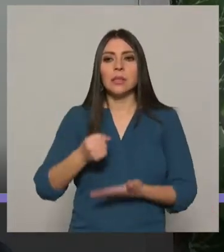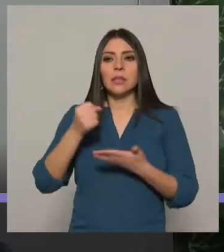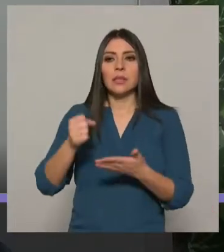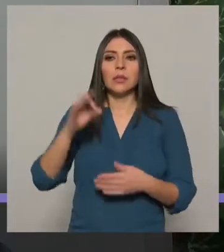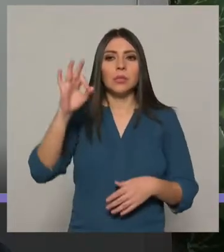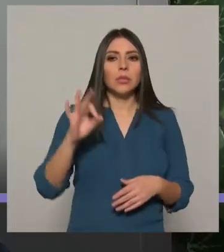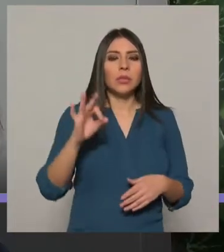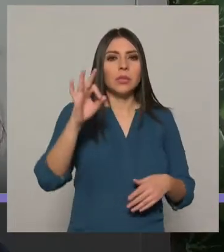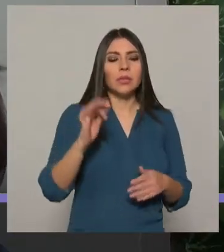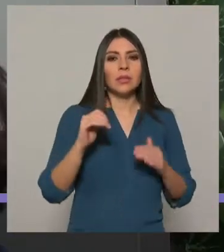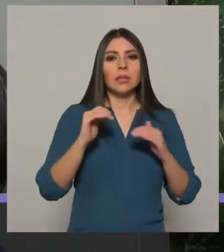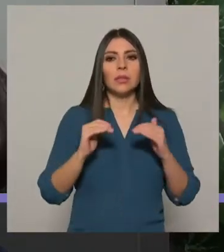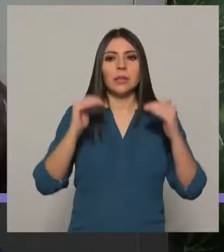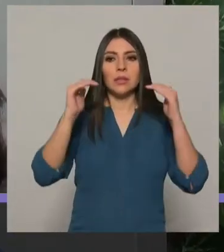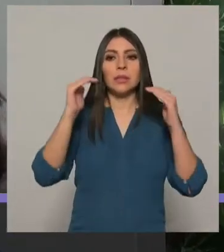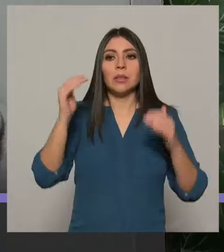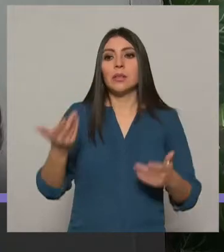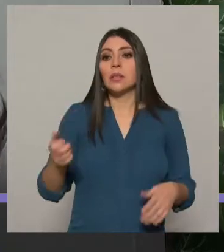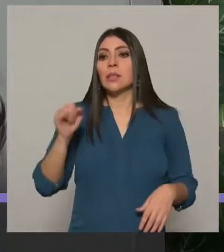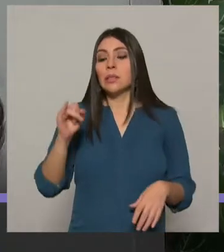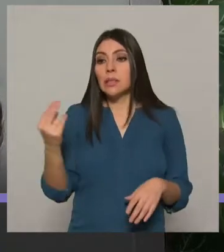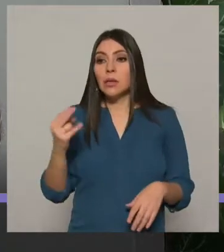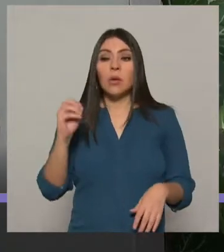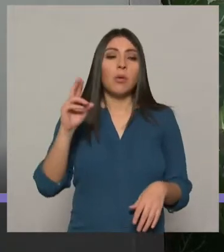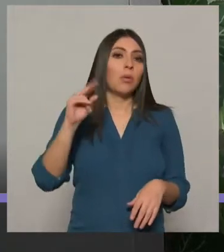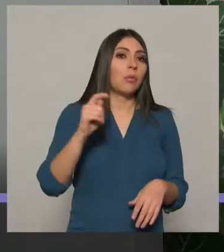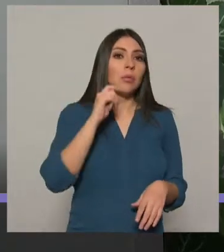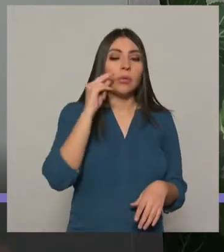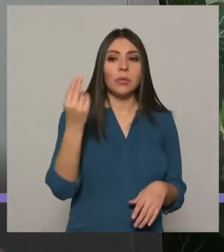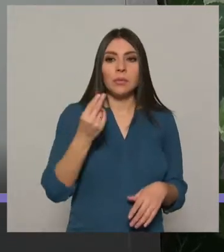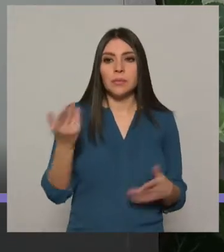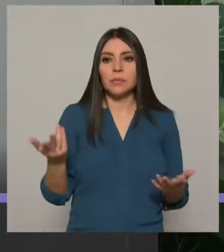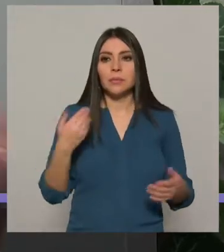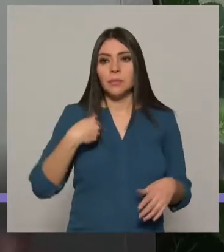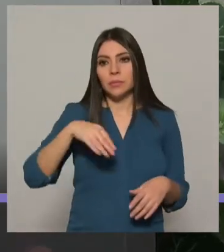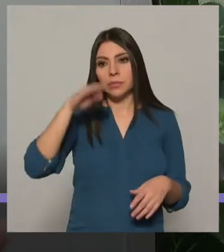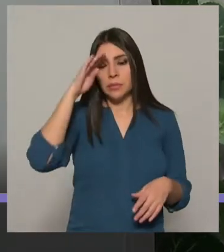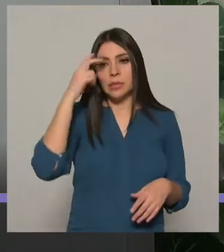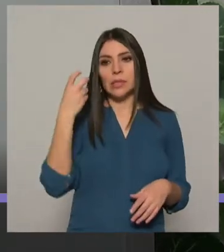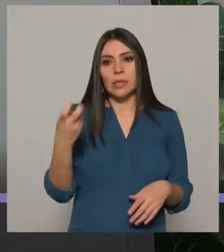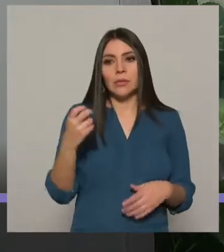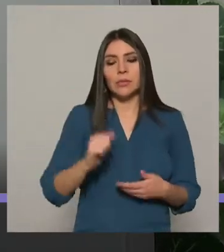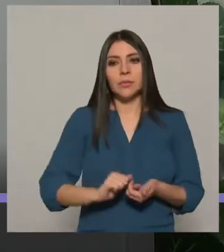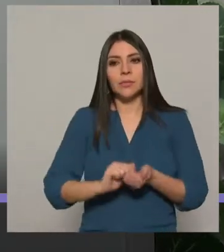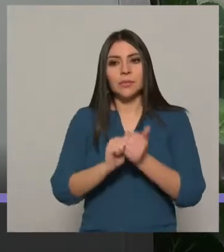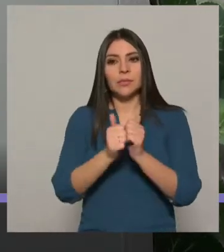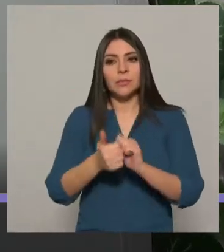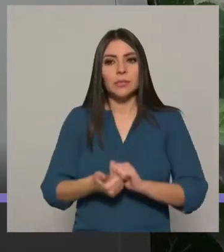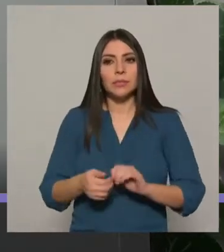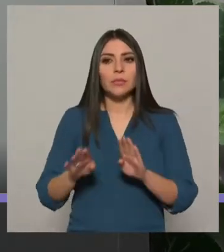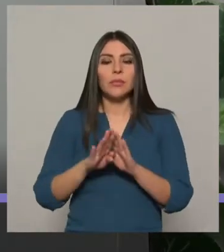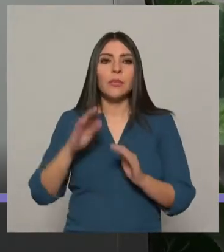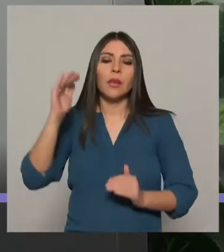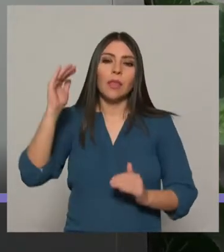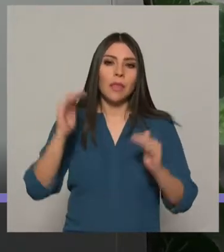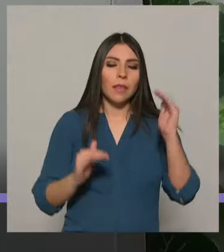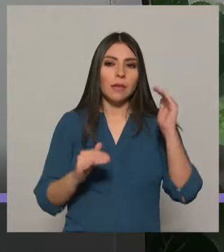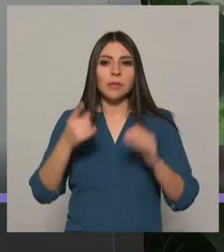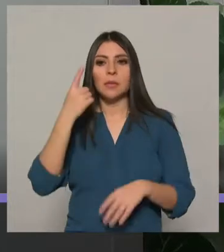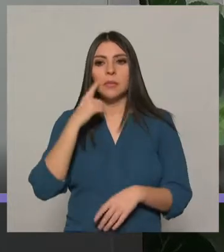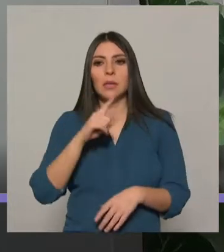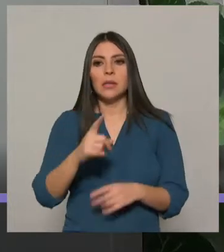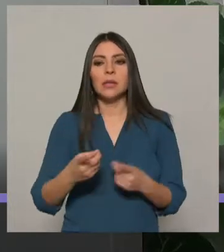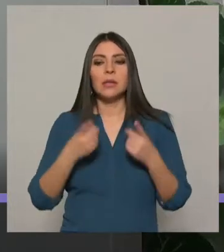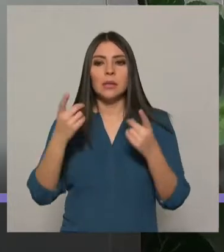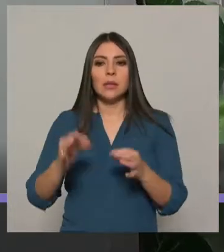porcentaje de incremento sea necesario o no sea necesario. Entonces, me parece que eso nos está dejando en una desventaja como para poder